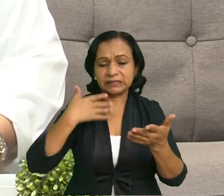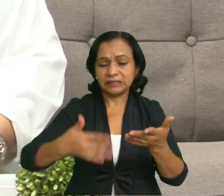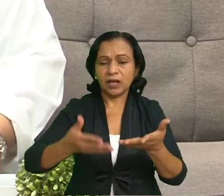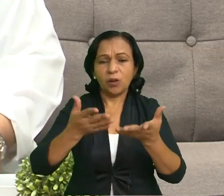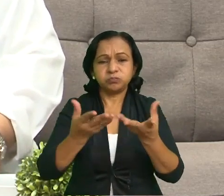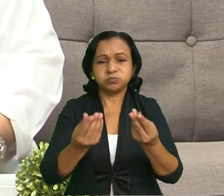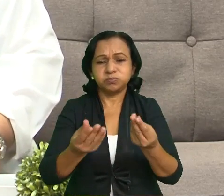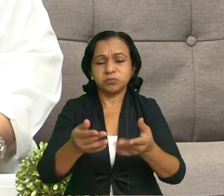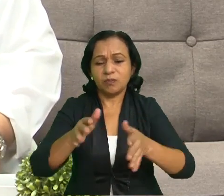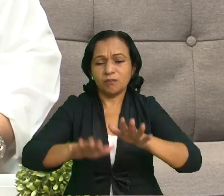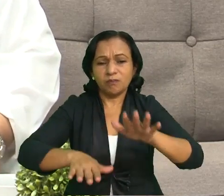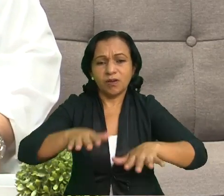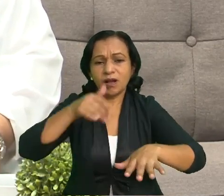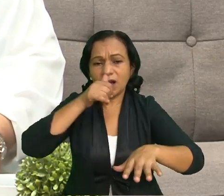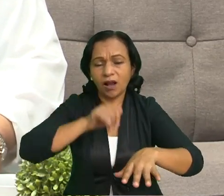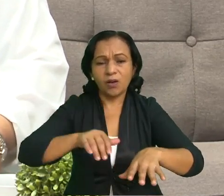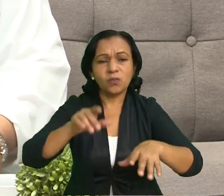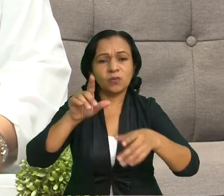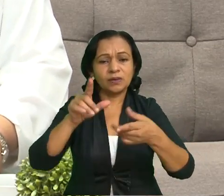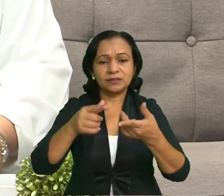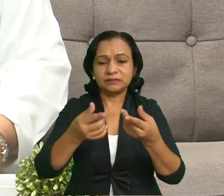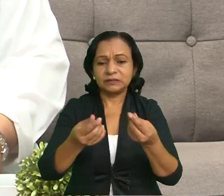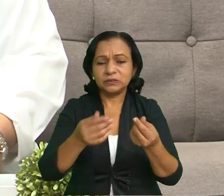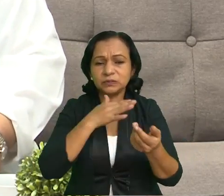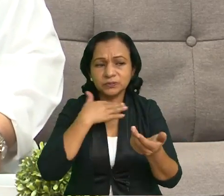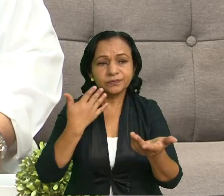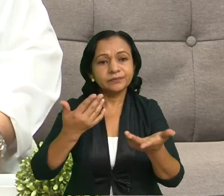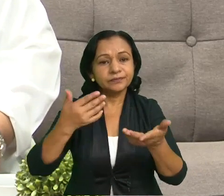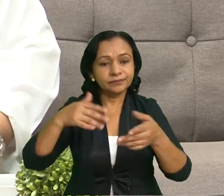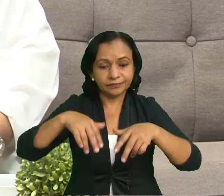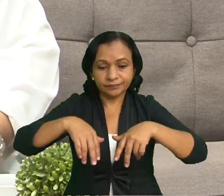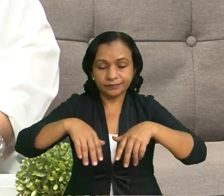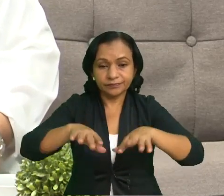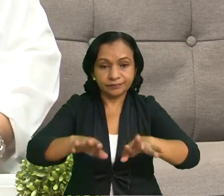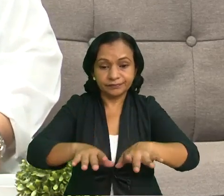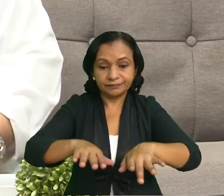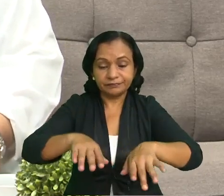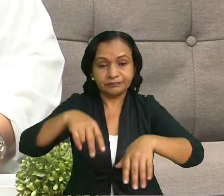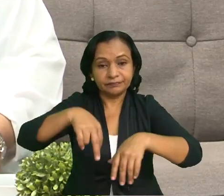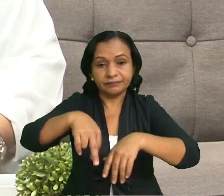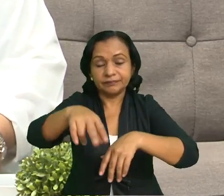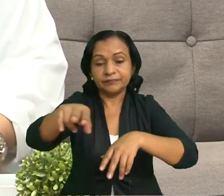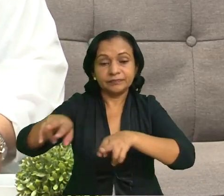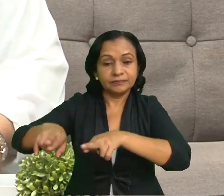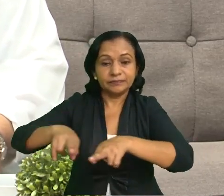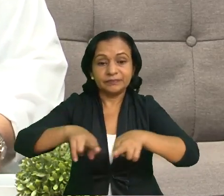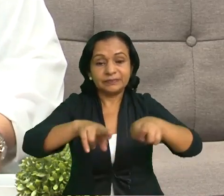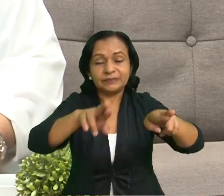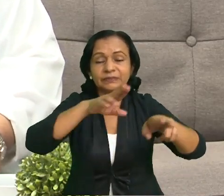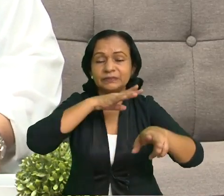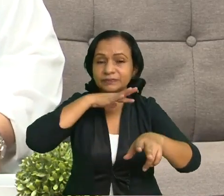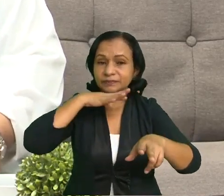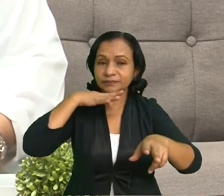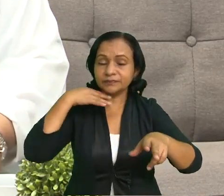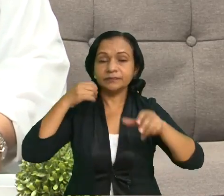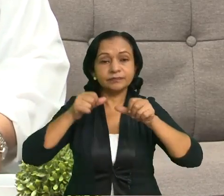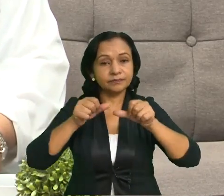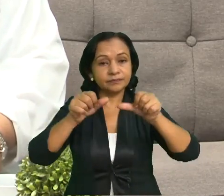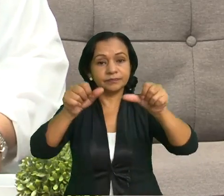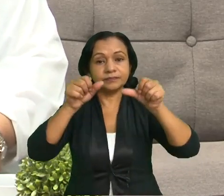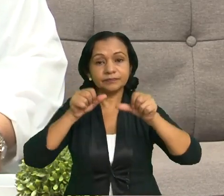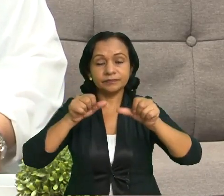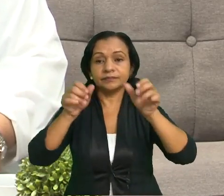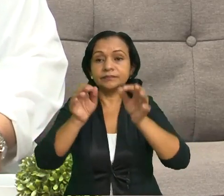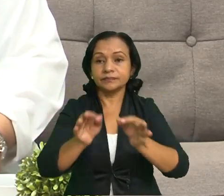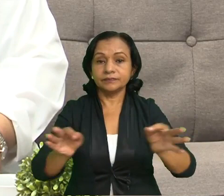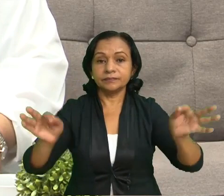estar tal vez todavía en lodo y que meten sus pies allí o ríos que están por el arrastre contaminado entonces nosotros seguimos revisando y por eso la